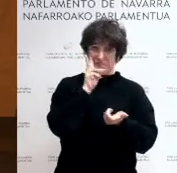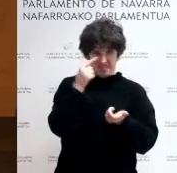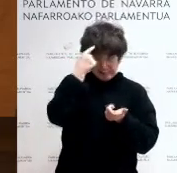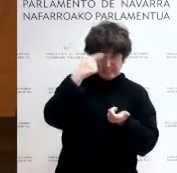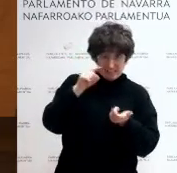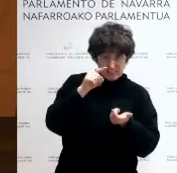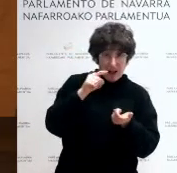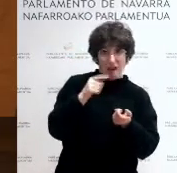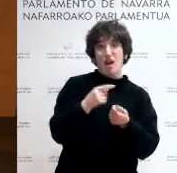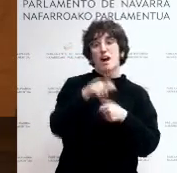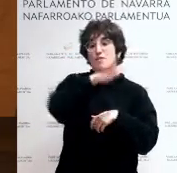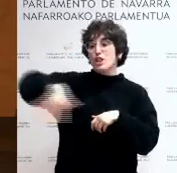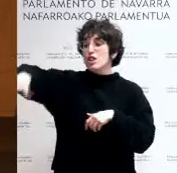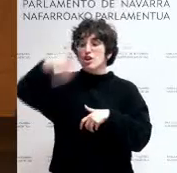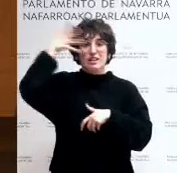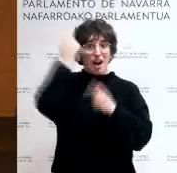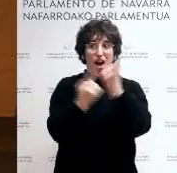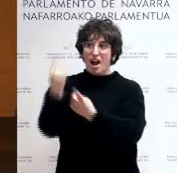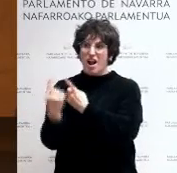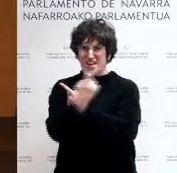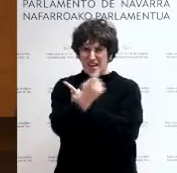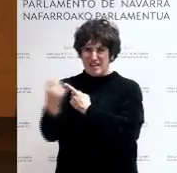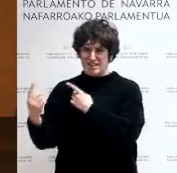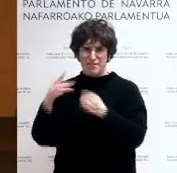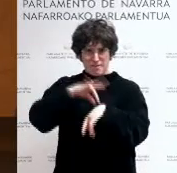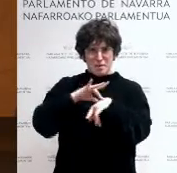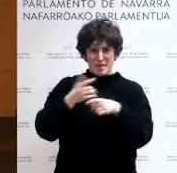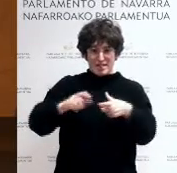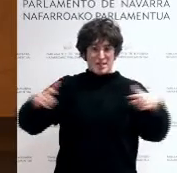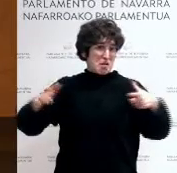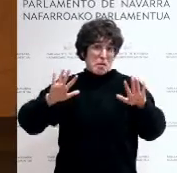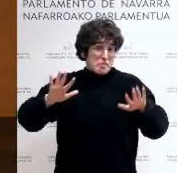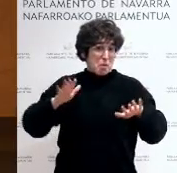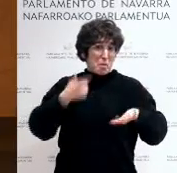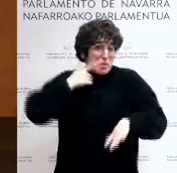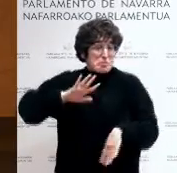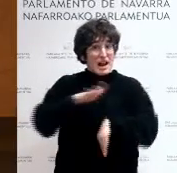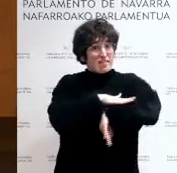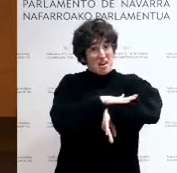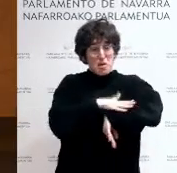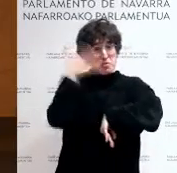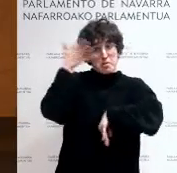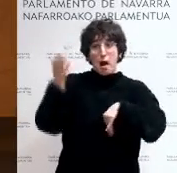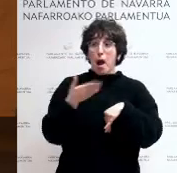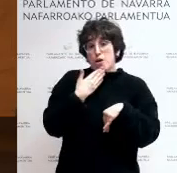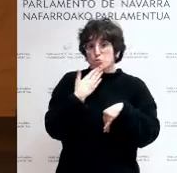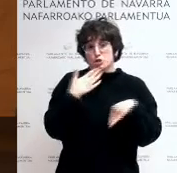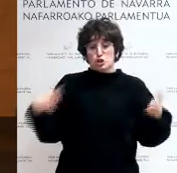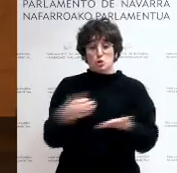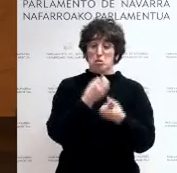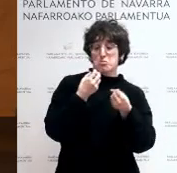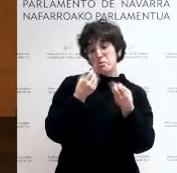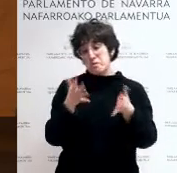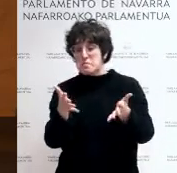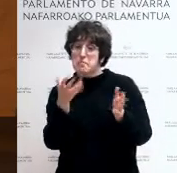de Navarra. Da la impresión de que este Gobierno actúa como si no pasara nada, como si las cosas funcionaran razonablemente bien, sin